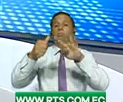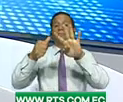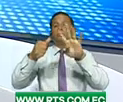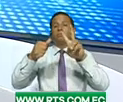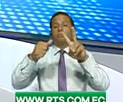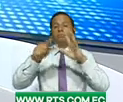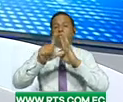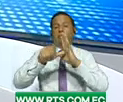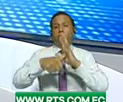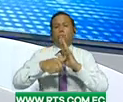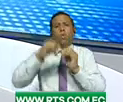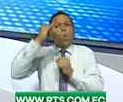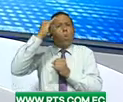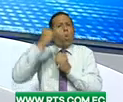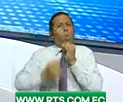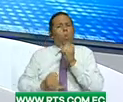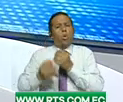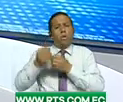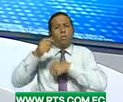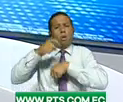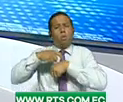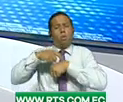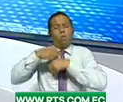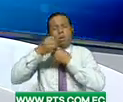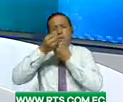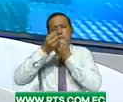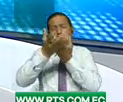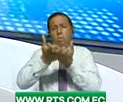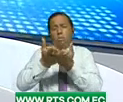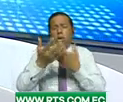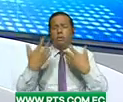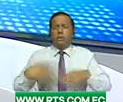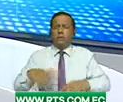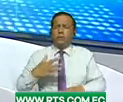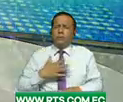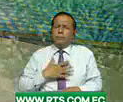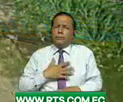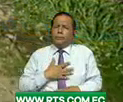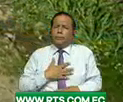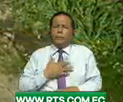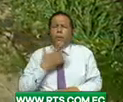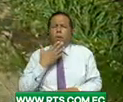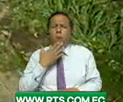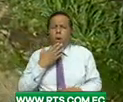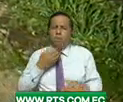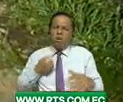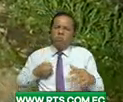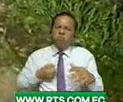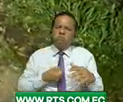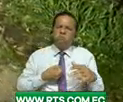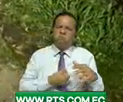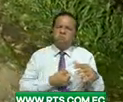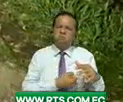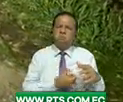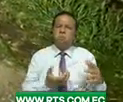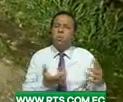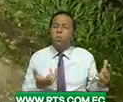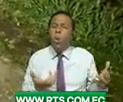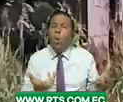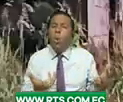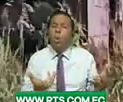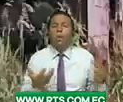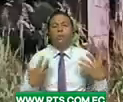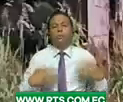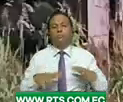Amigos, noticia de última hora. En un hecho macabro se habría registrado un homicidio colectivo en San